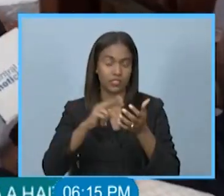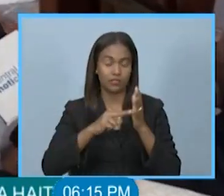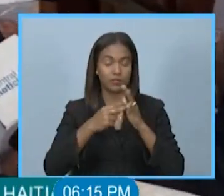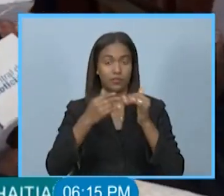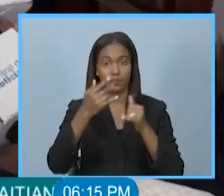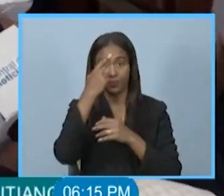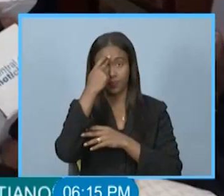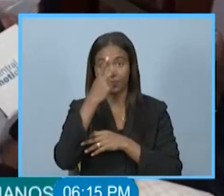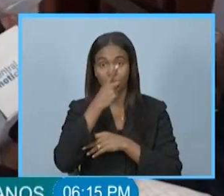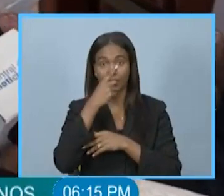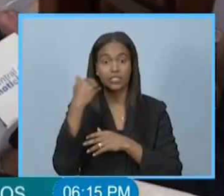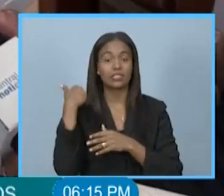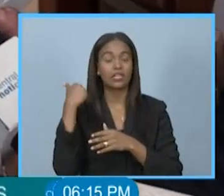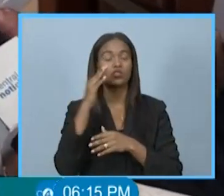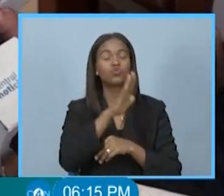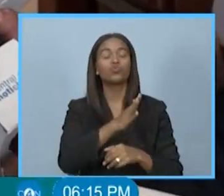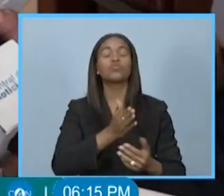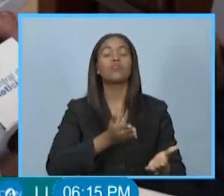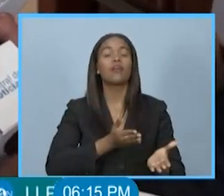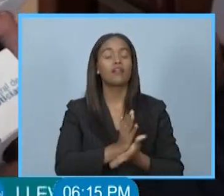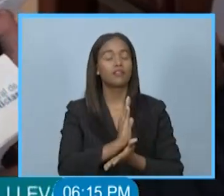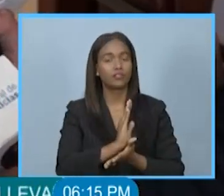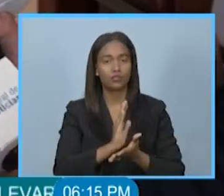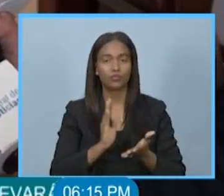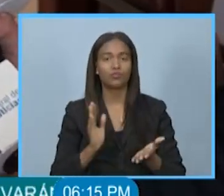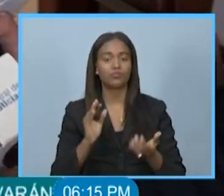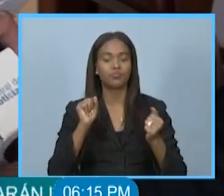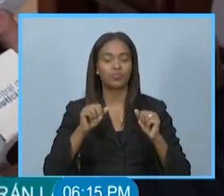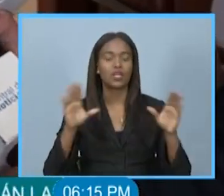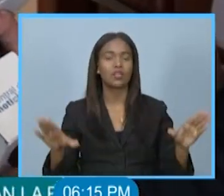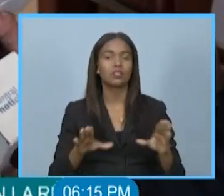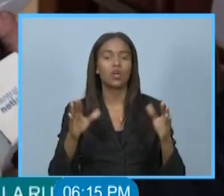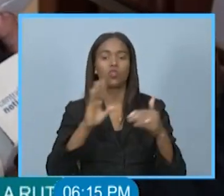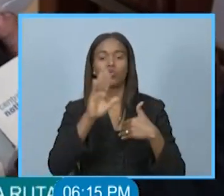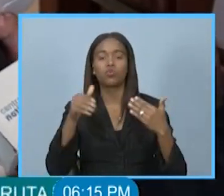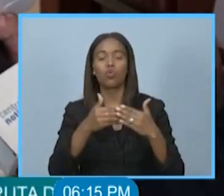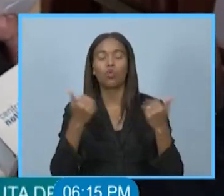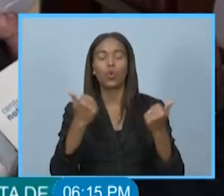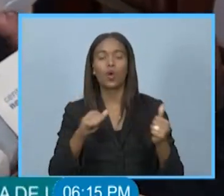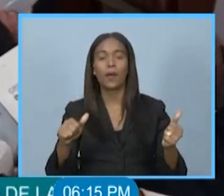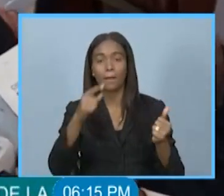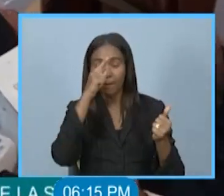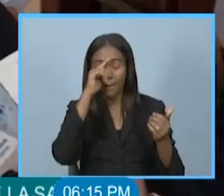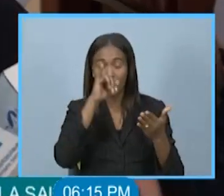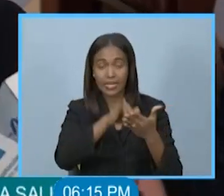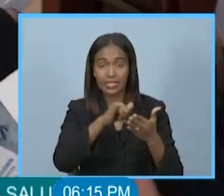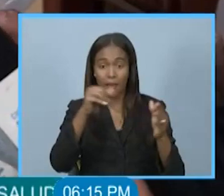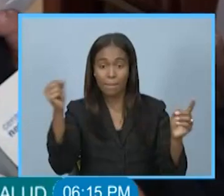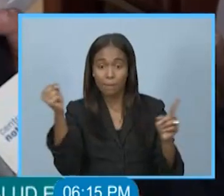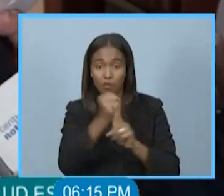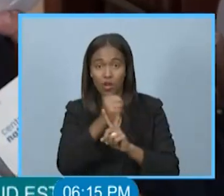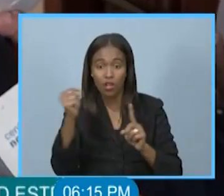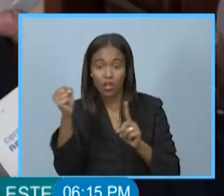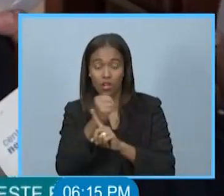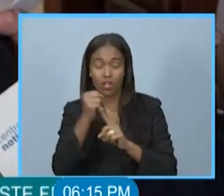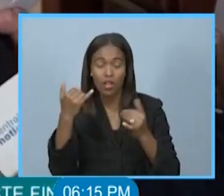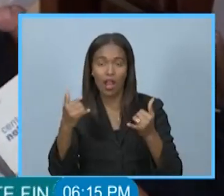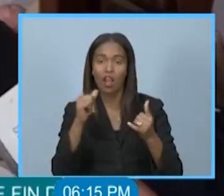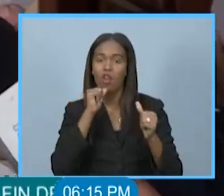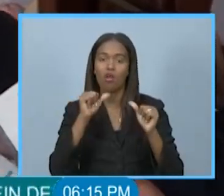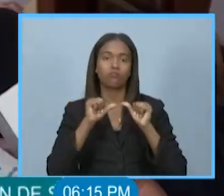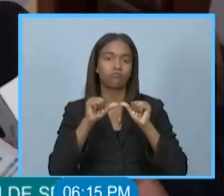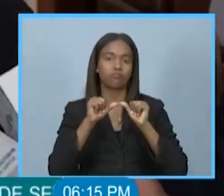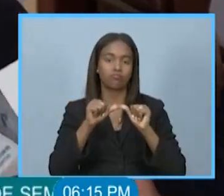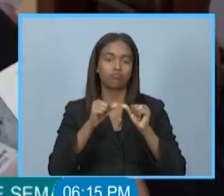que la República Dominicana está en todo derecho todo derecho de hacer todo lo posible para que esa ola de violencia no